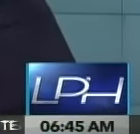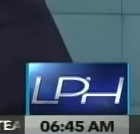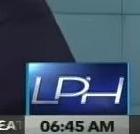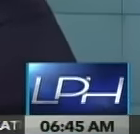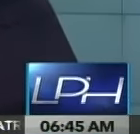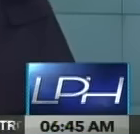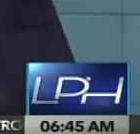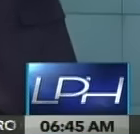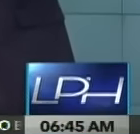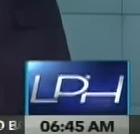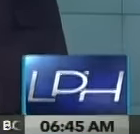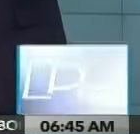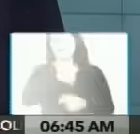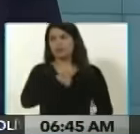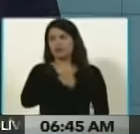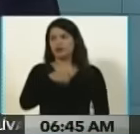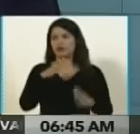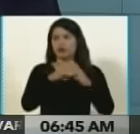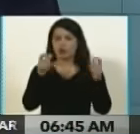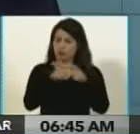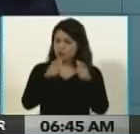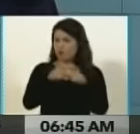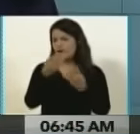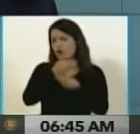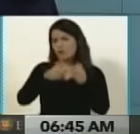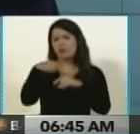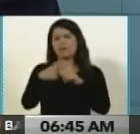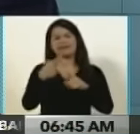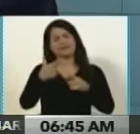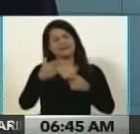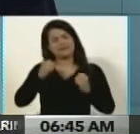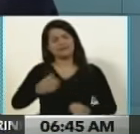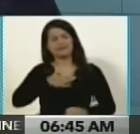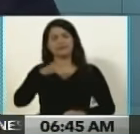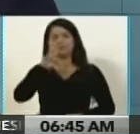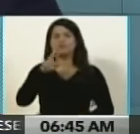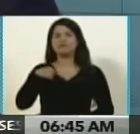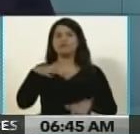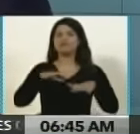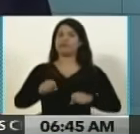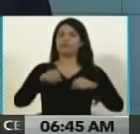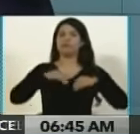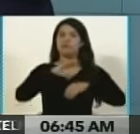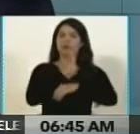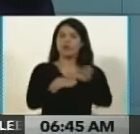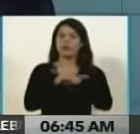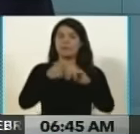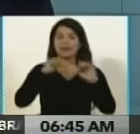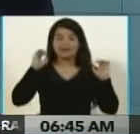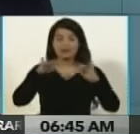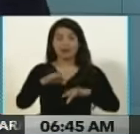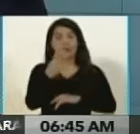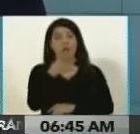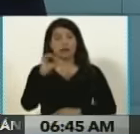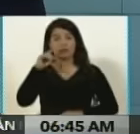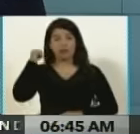una élite lamentable de los poderes económicos y fácticos de nuestro país al poder y concentrarse allí durante 40 años. Hoy le preguntábamos